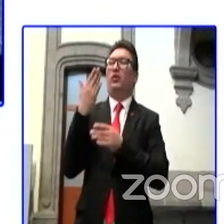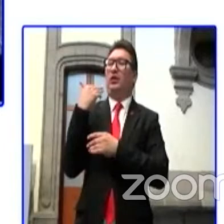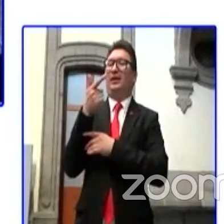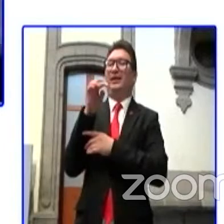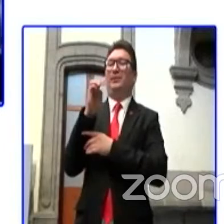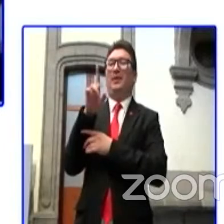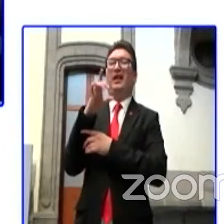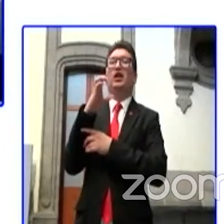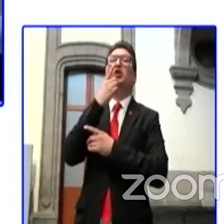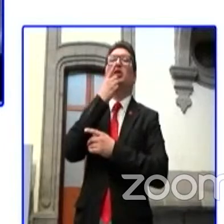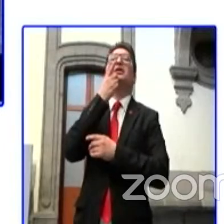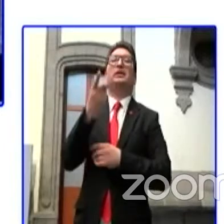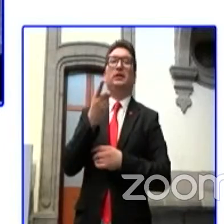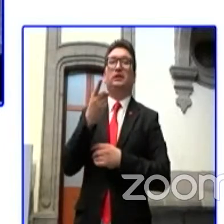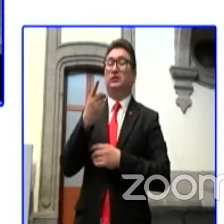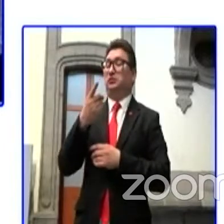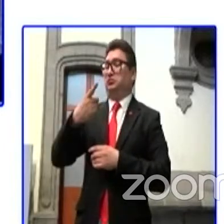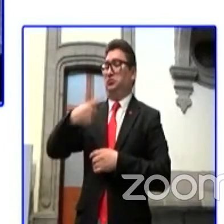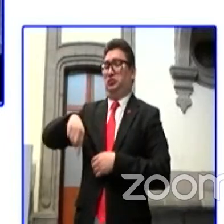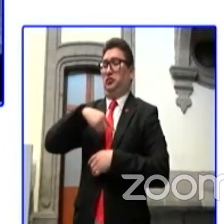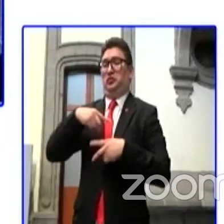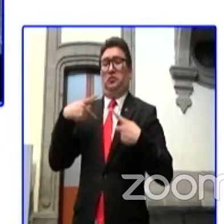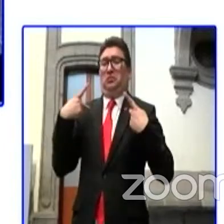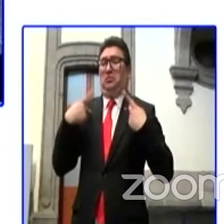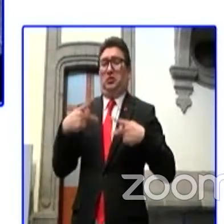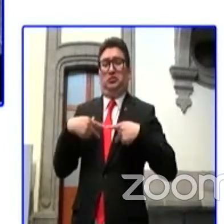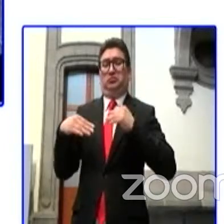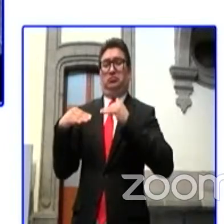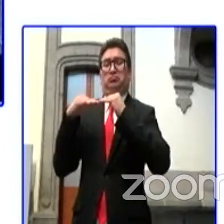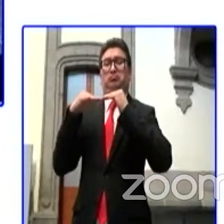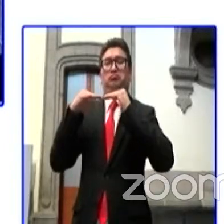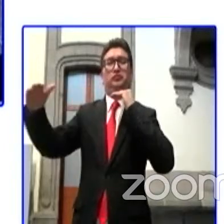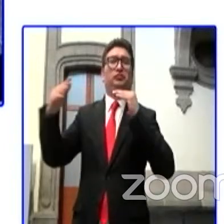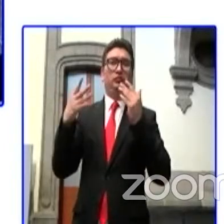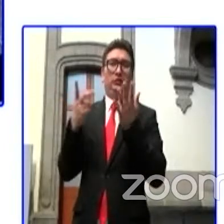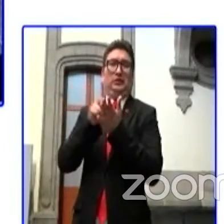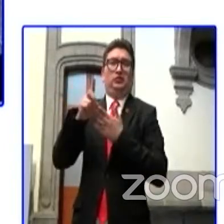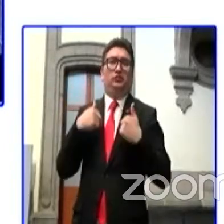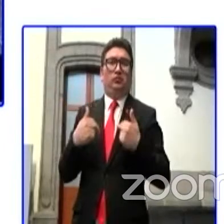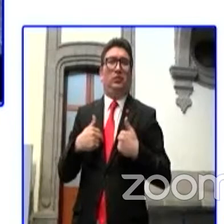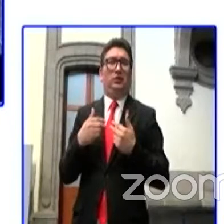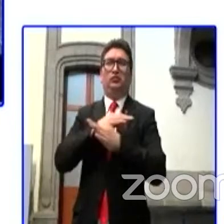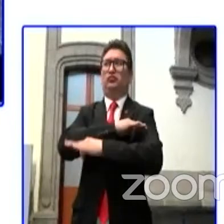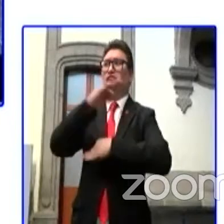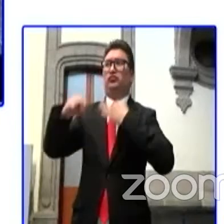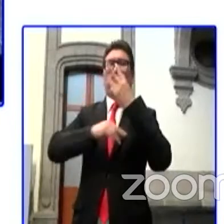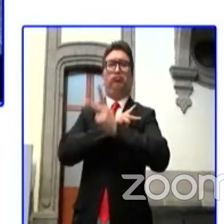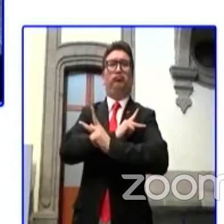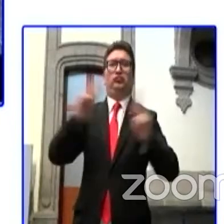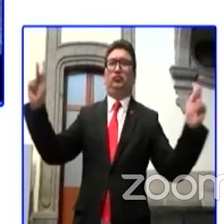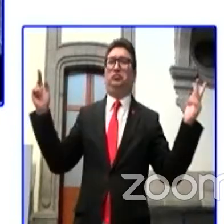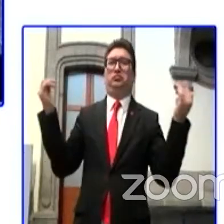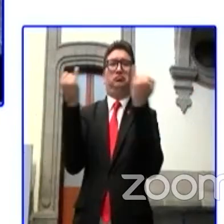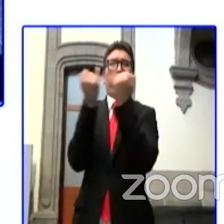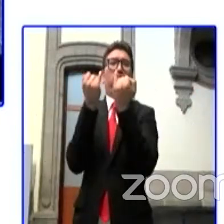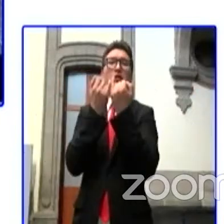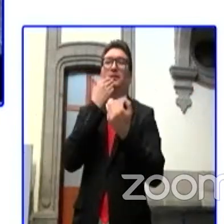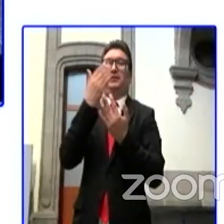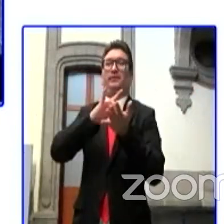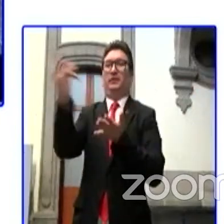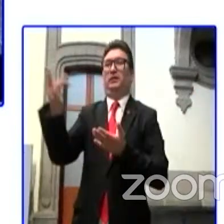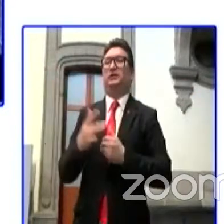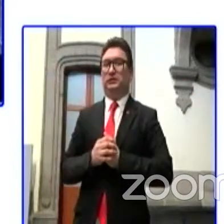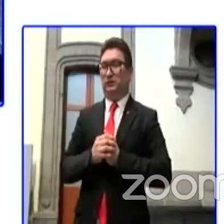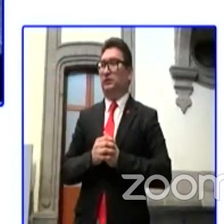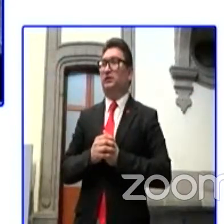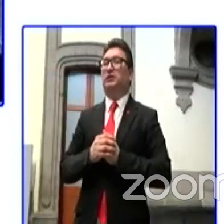pues somos uno más. Somos uno más porque estamos hablando de derechos humanos para todas y todos. Muchísimas gracias. Vámonos